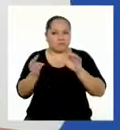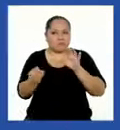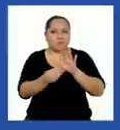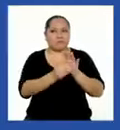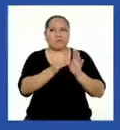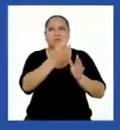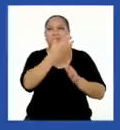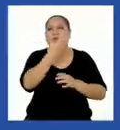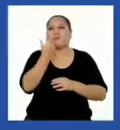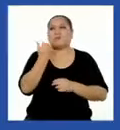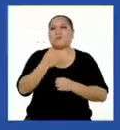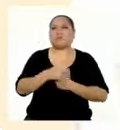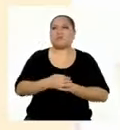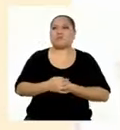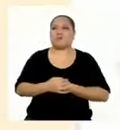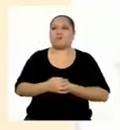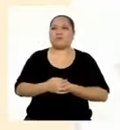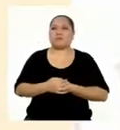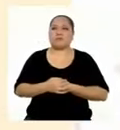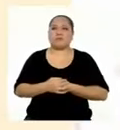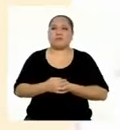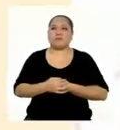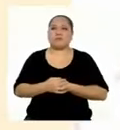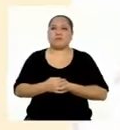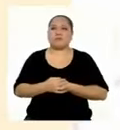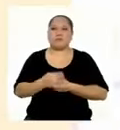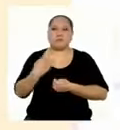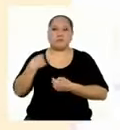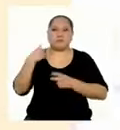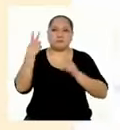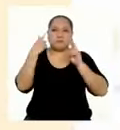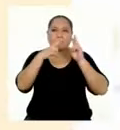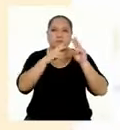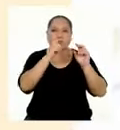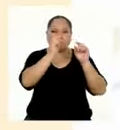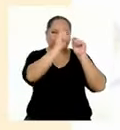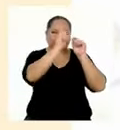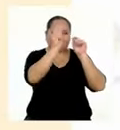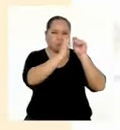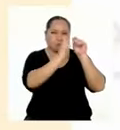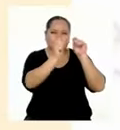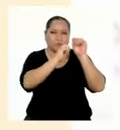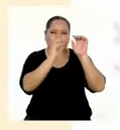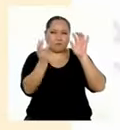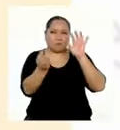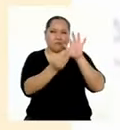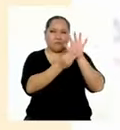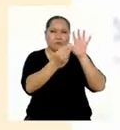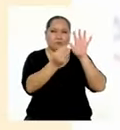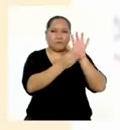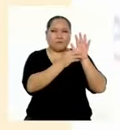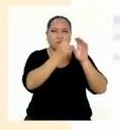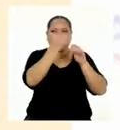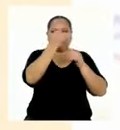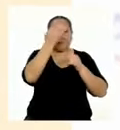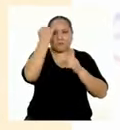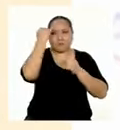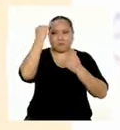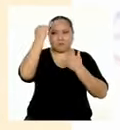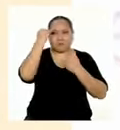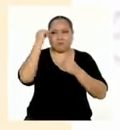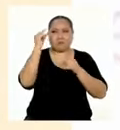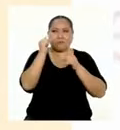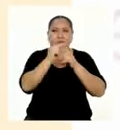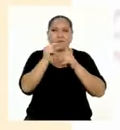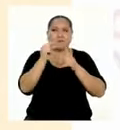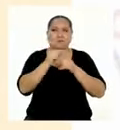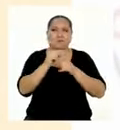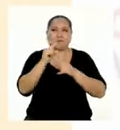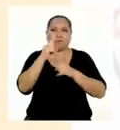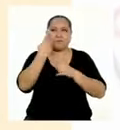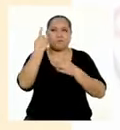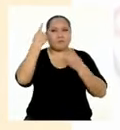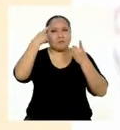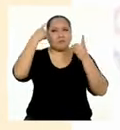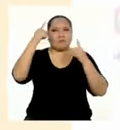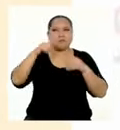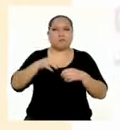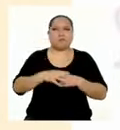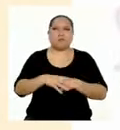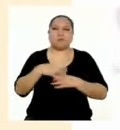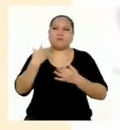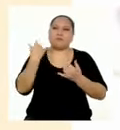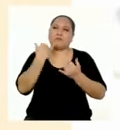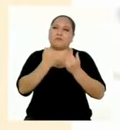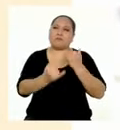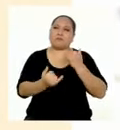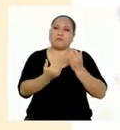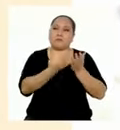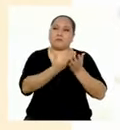incluso mejor. Como verá, he ido tachando y agregando algunas ideas y palabras en mi primer acuerdo. Ya tengo